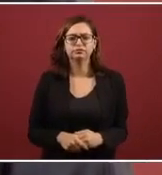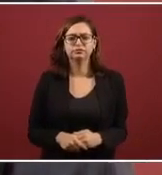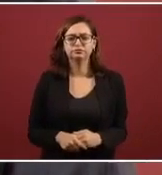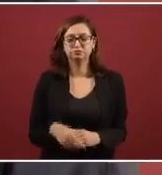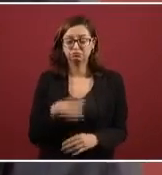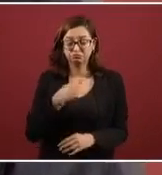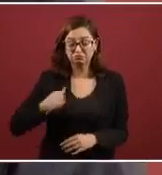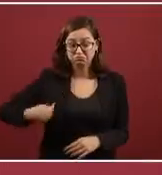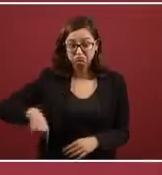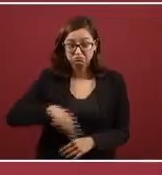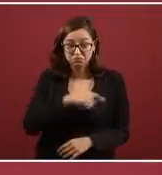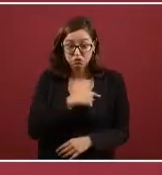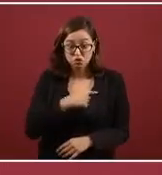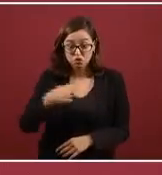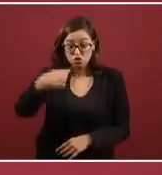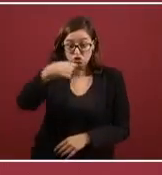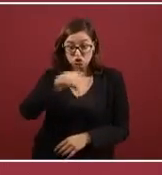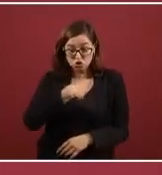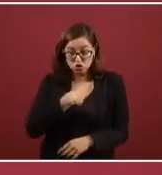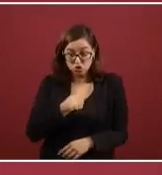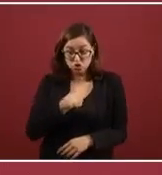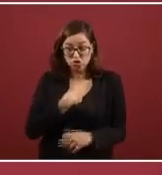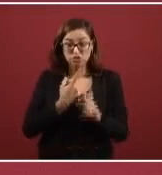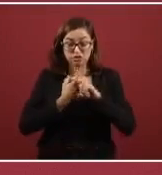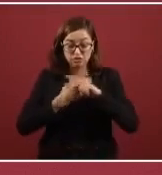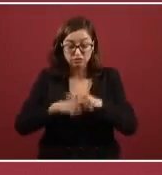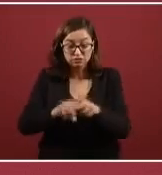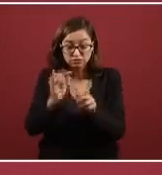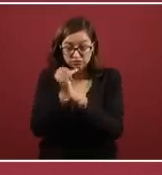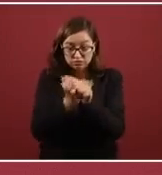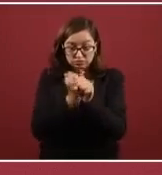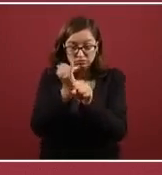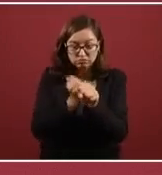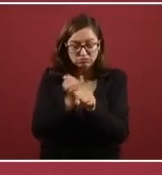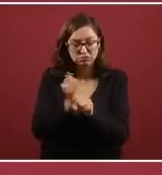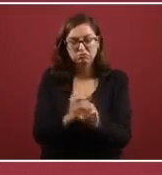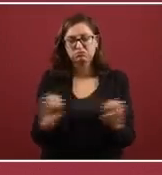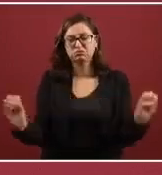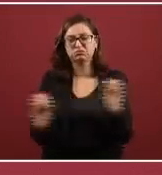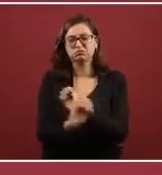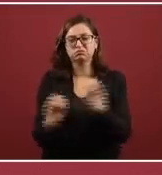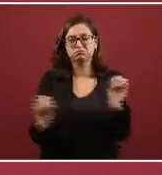iniciar ninguna investigación